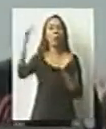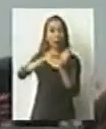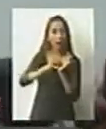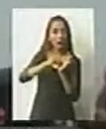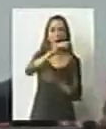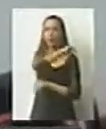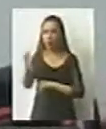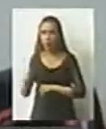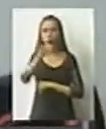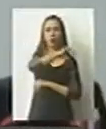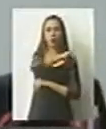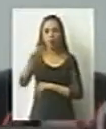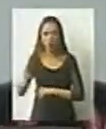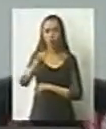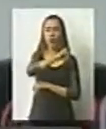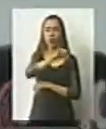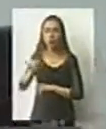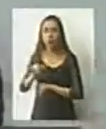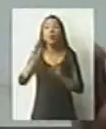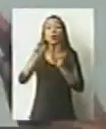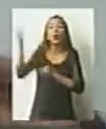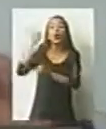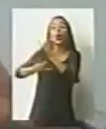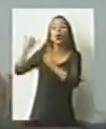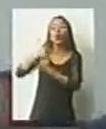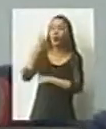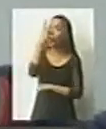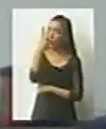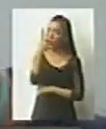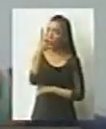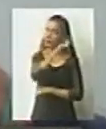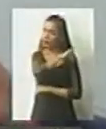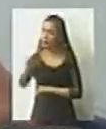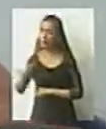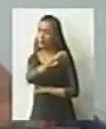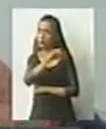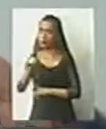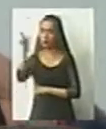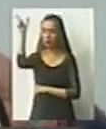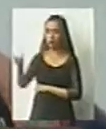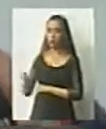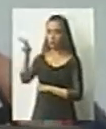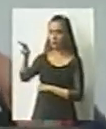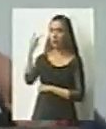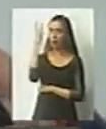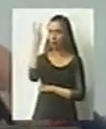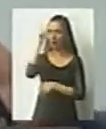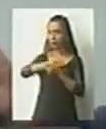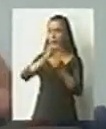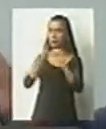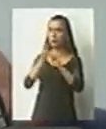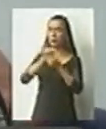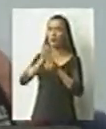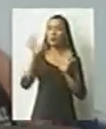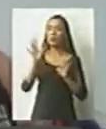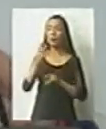a esto? Porque trascendió también que son dos denuncias. Bueno, en realidad nosotros no tenemos todavía el expediente a